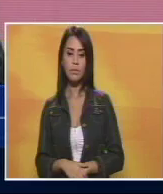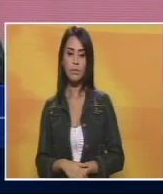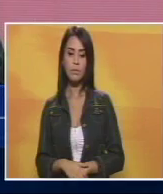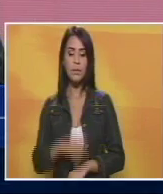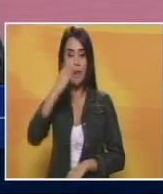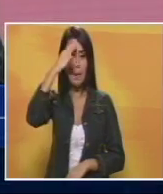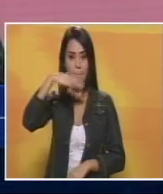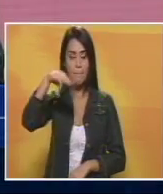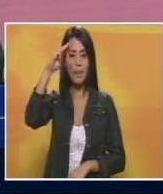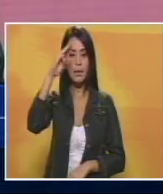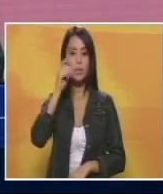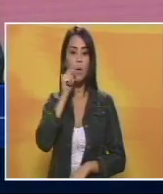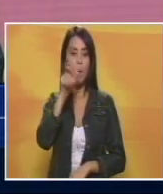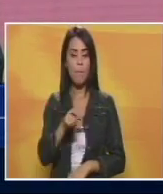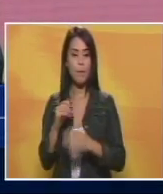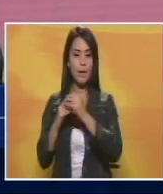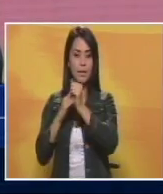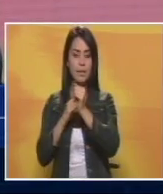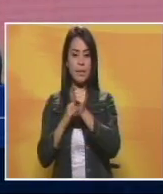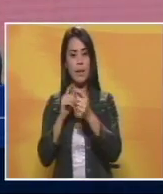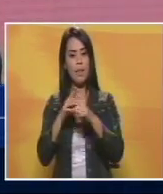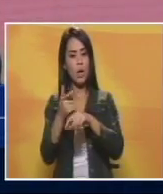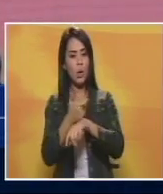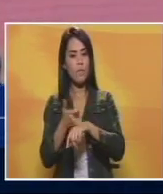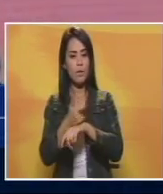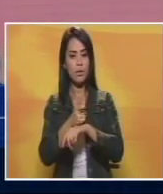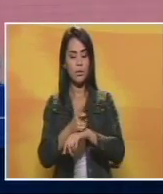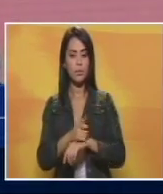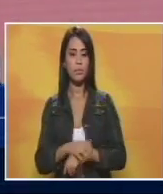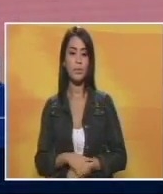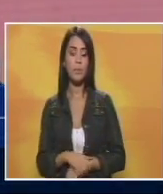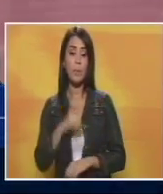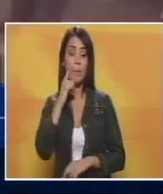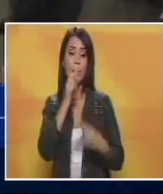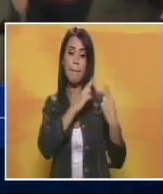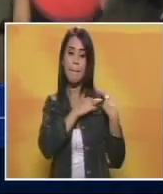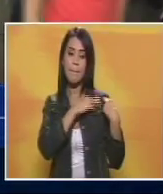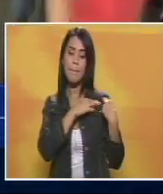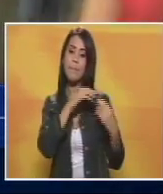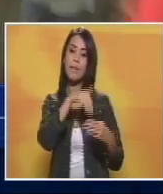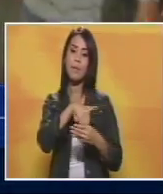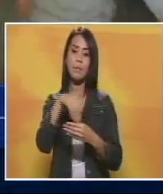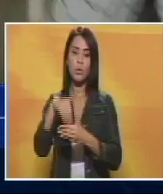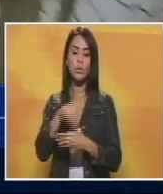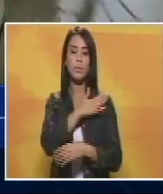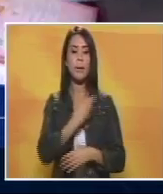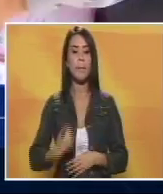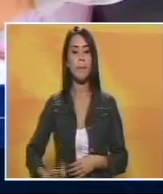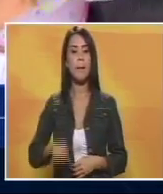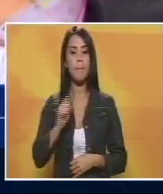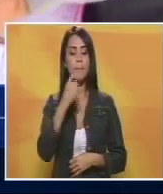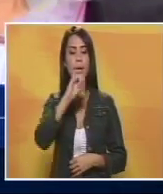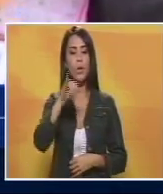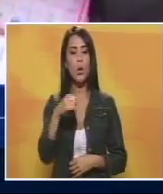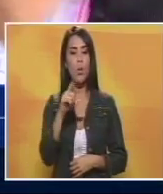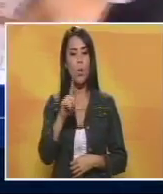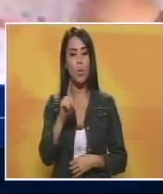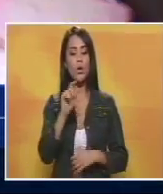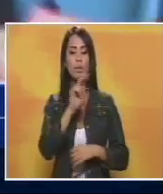En México, el líder izquierdista Andrés Manuel López Obrador encabeza la intención del voto para las presidenciales del 1 de julio